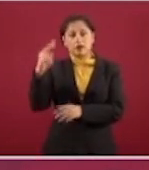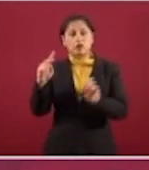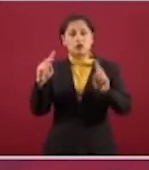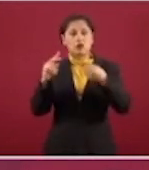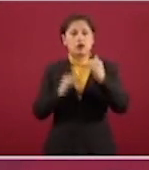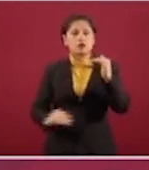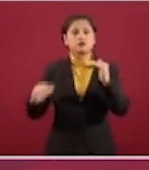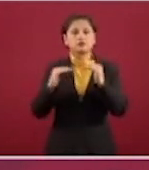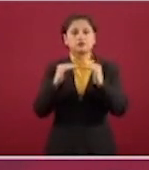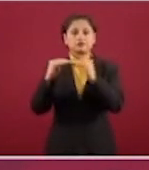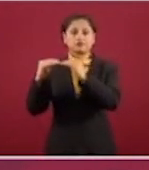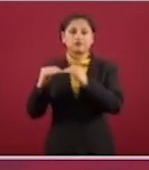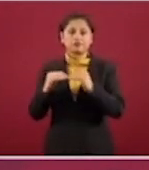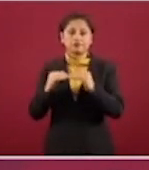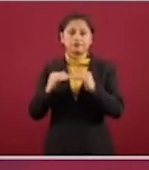se los van a tragar